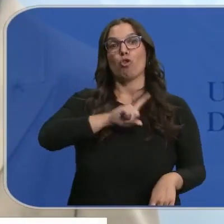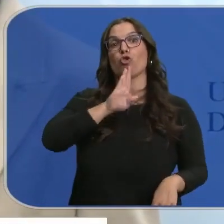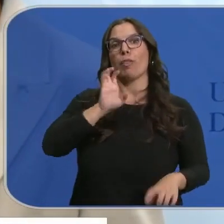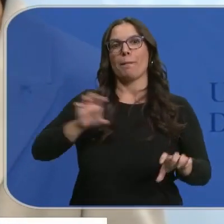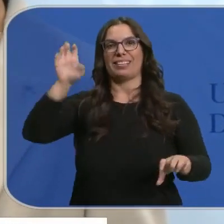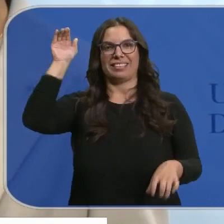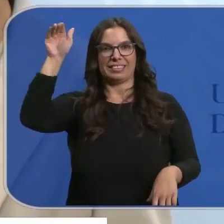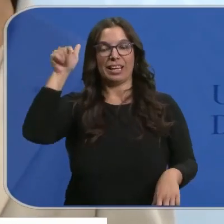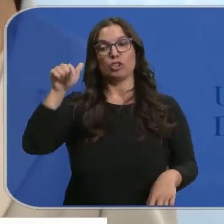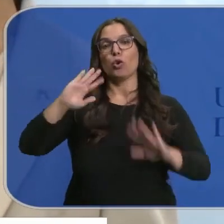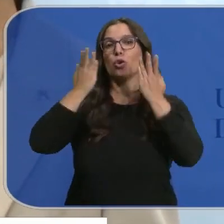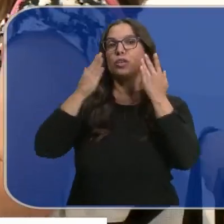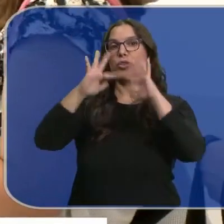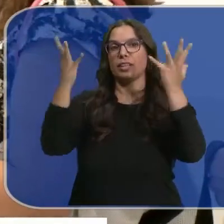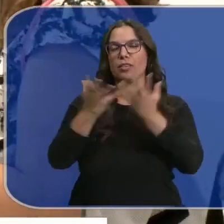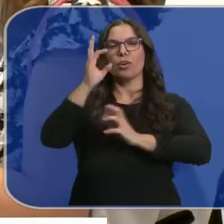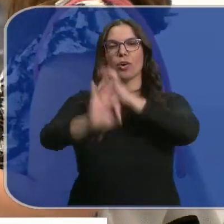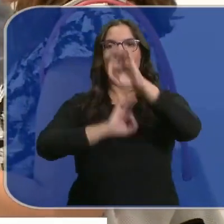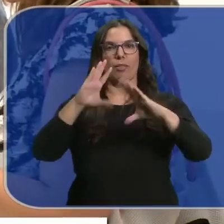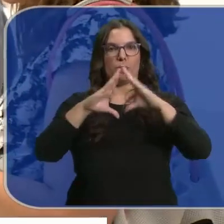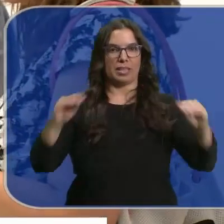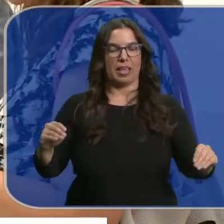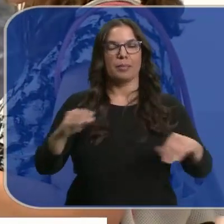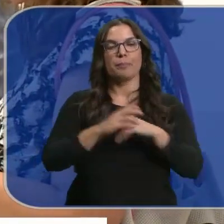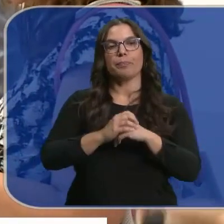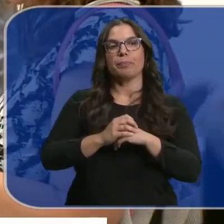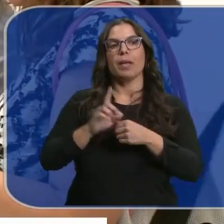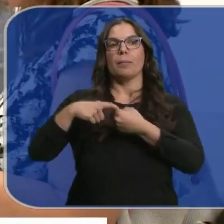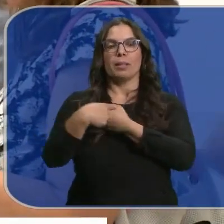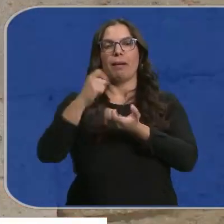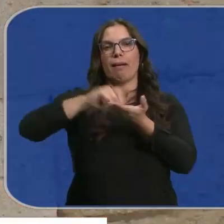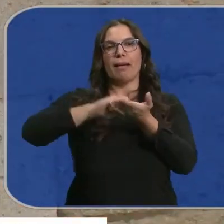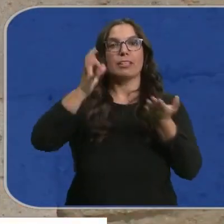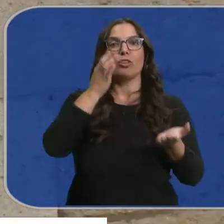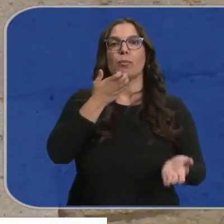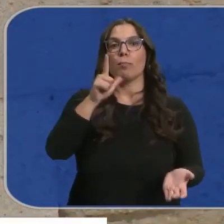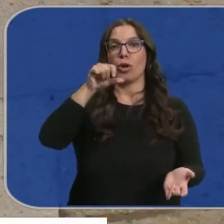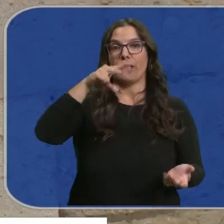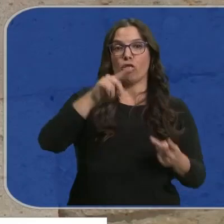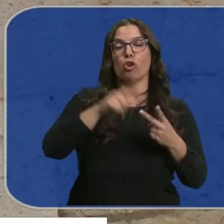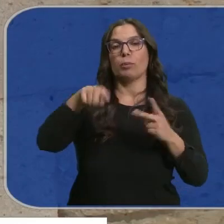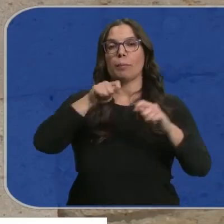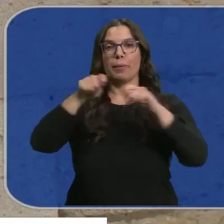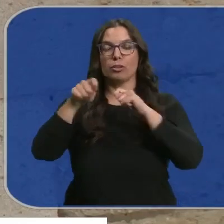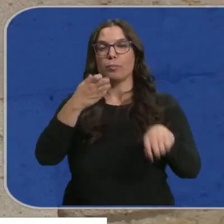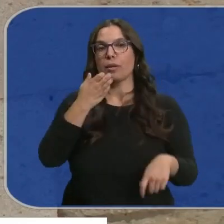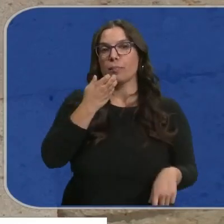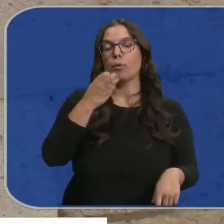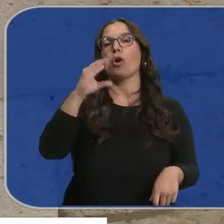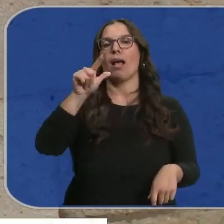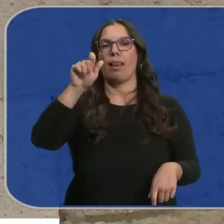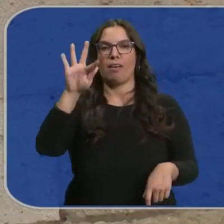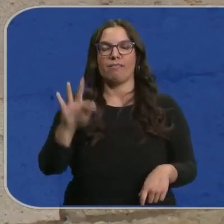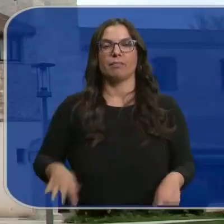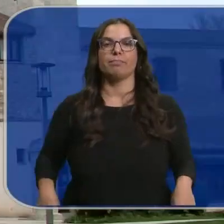extranjero. Es un congreso internacional que organiza la universidad. Acuden escritoras como Elvira Lindo... ...o periodistas como Rosa María